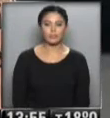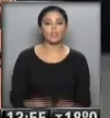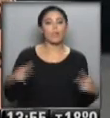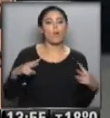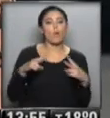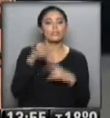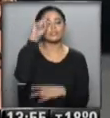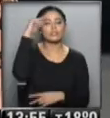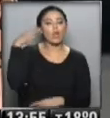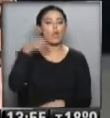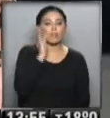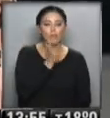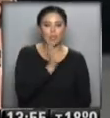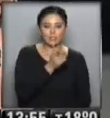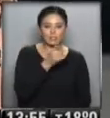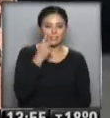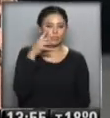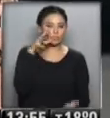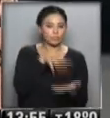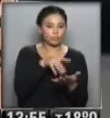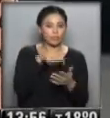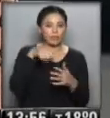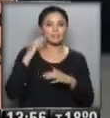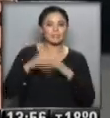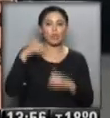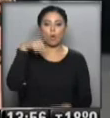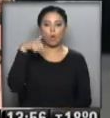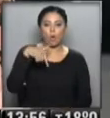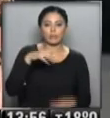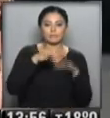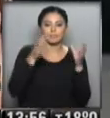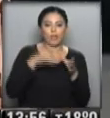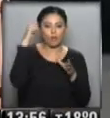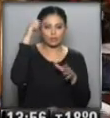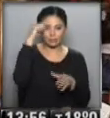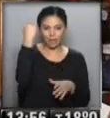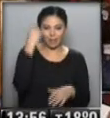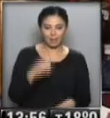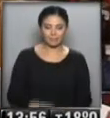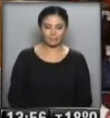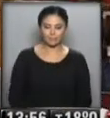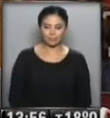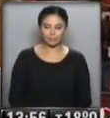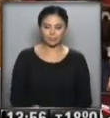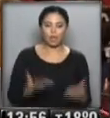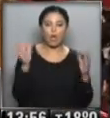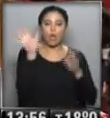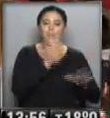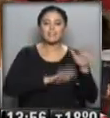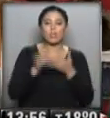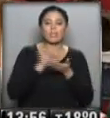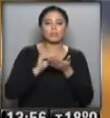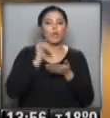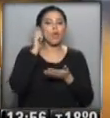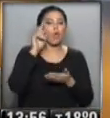Encuentro Nacional contra la Violencia Institucional se desarrolla desde hoy en el Congreso de la Nación. Organizado por el diputado